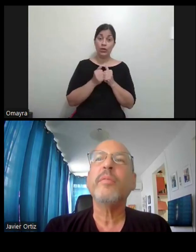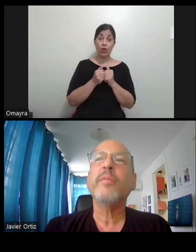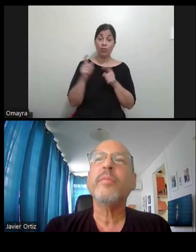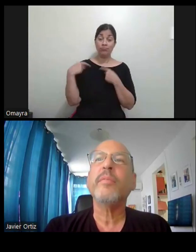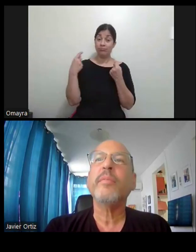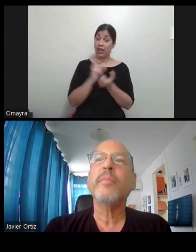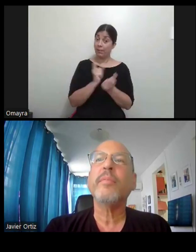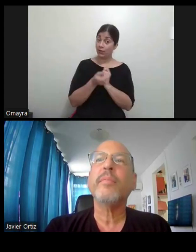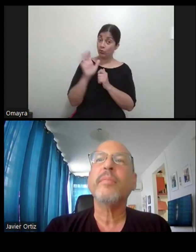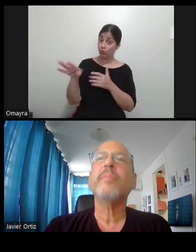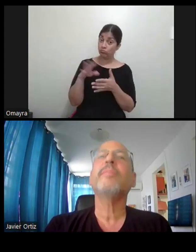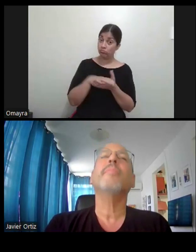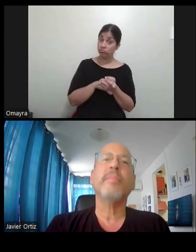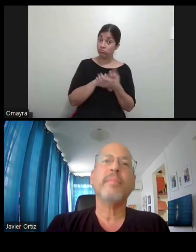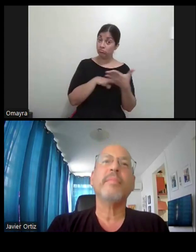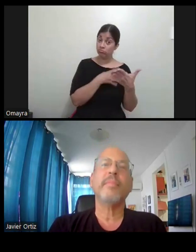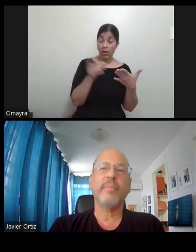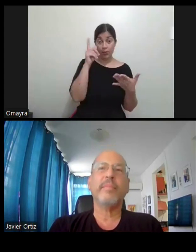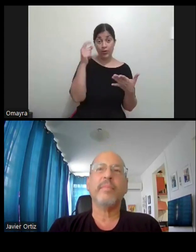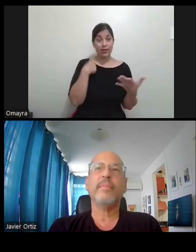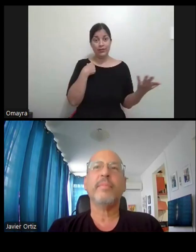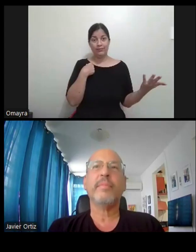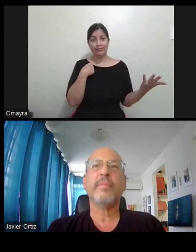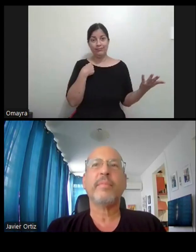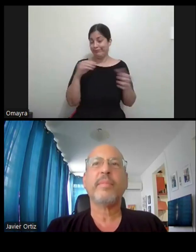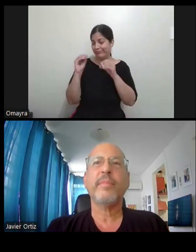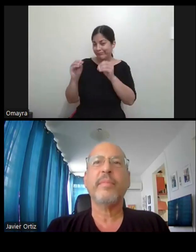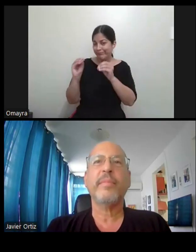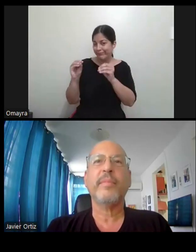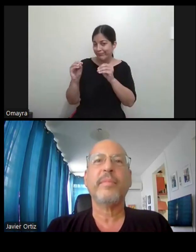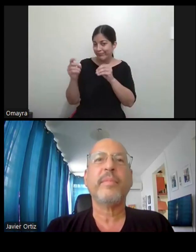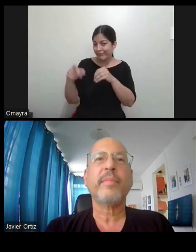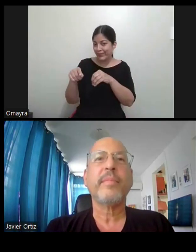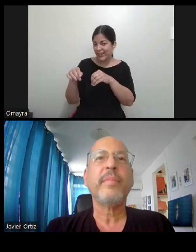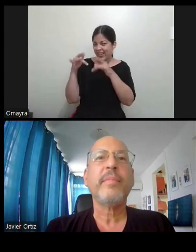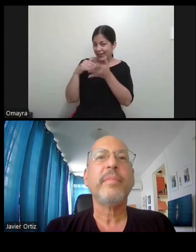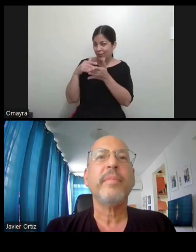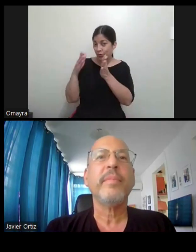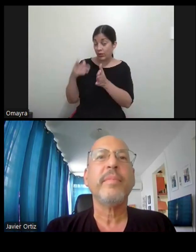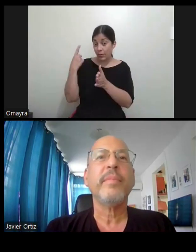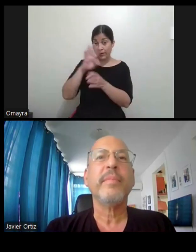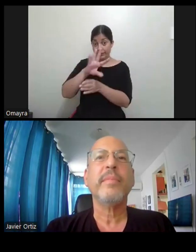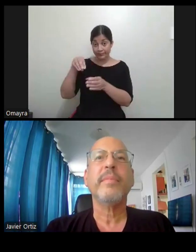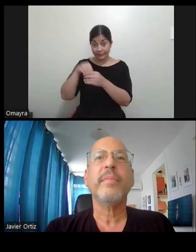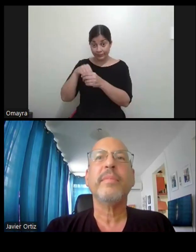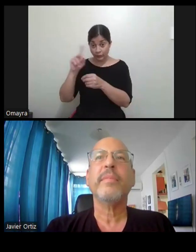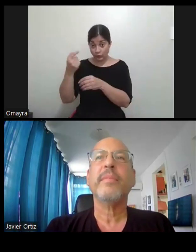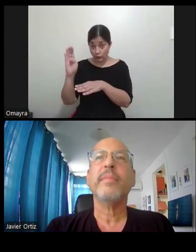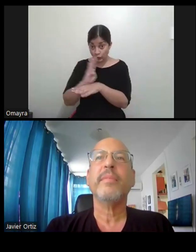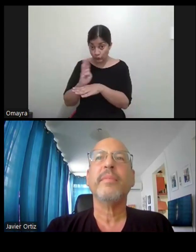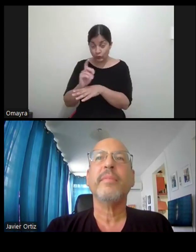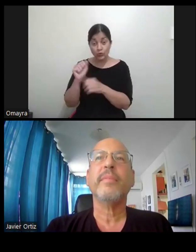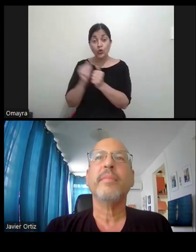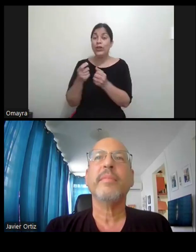el currículo, porque de nada te sirve entrenar a unos estudiantes que van a integrar una industria con unas herramientas que no